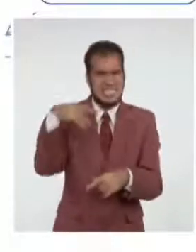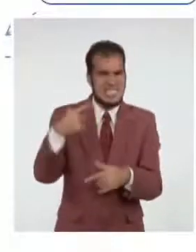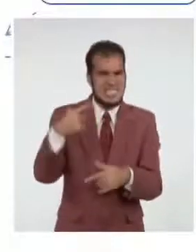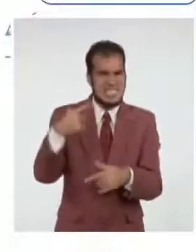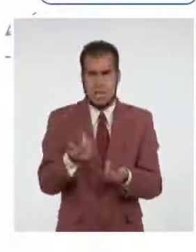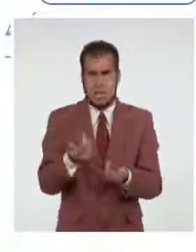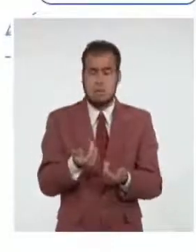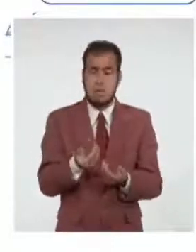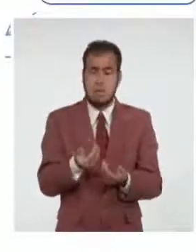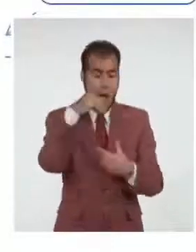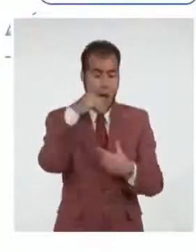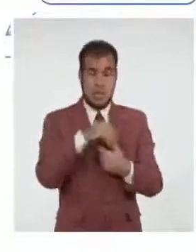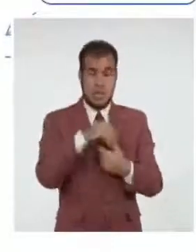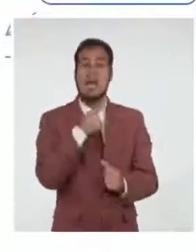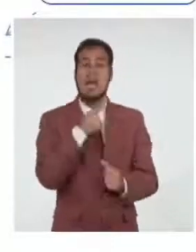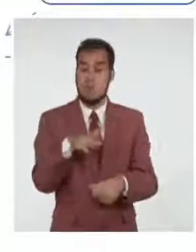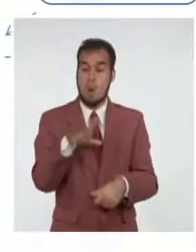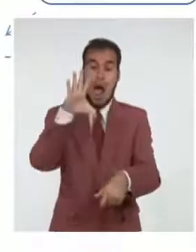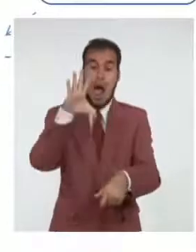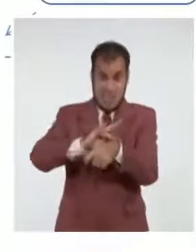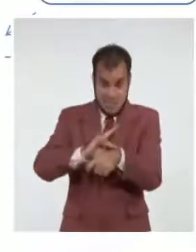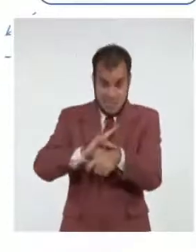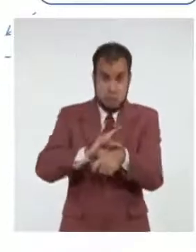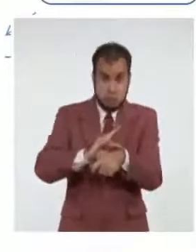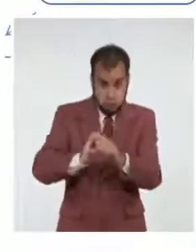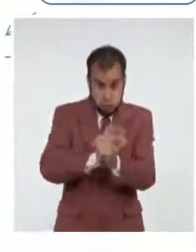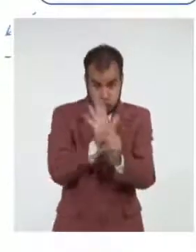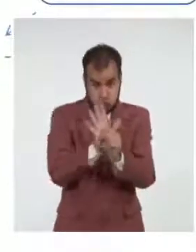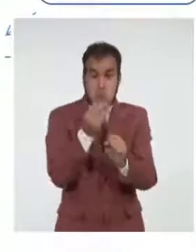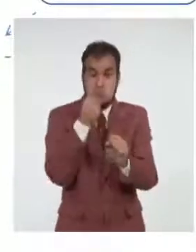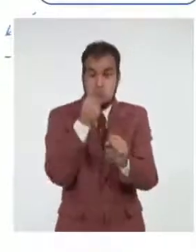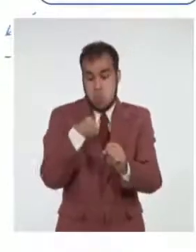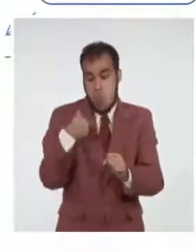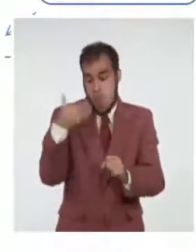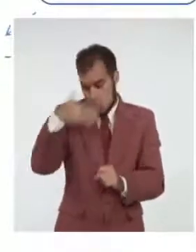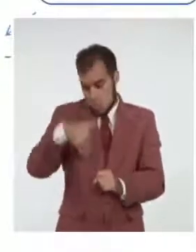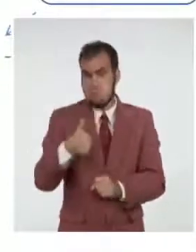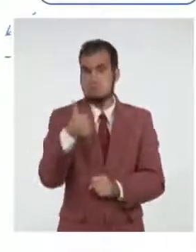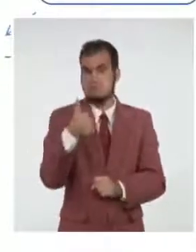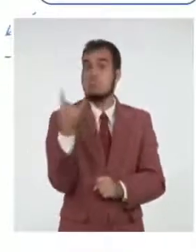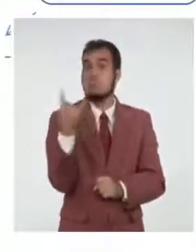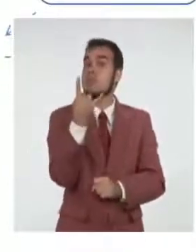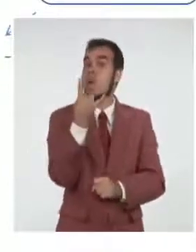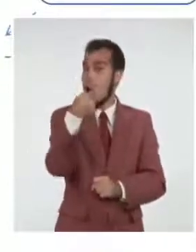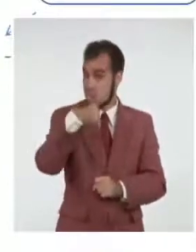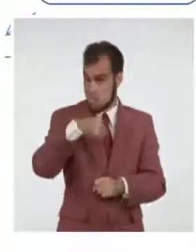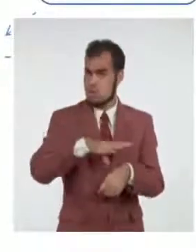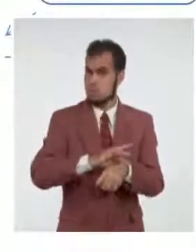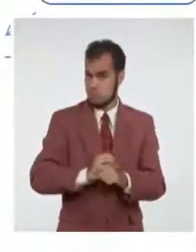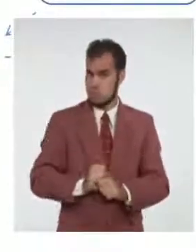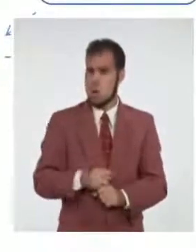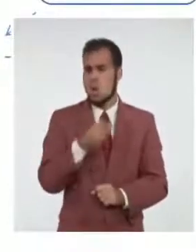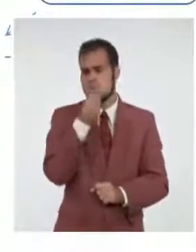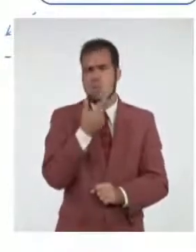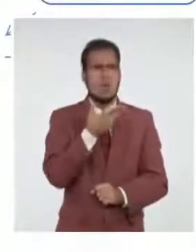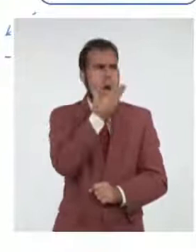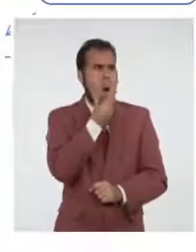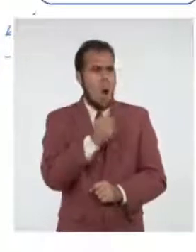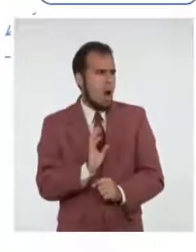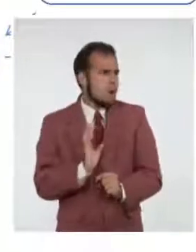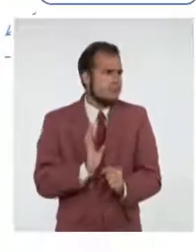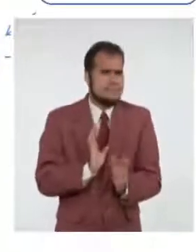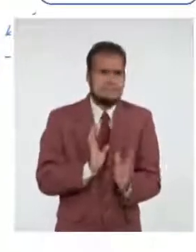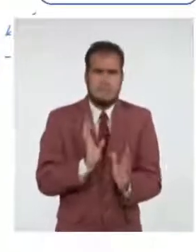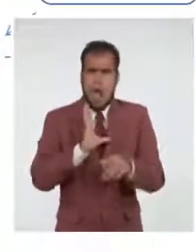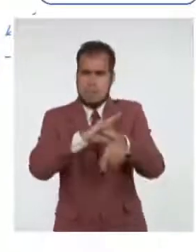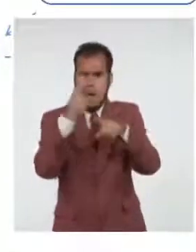porque ya el confirmado puede ser un asintomático, claro, que viene de un contacto, o sintomático leve, joven, sin patología asociada, los niños